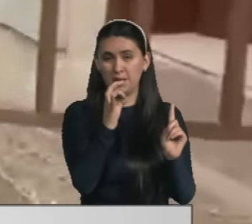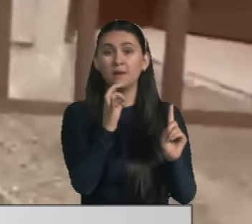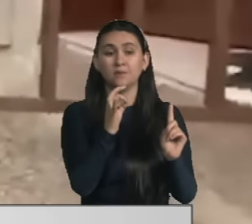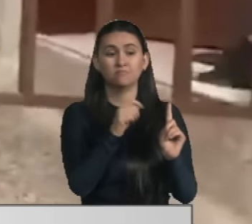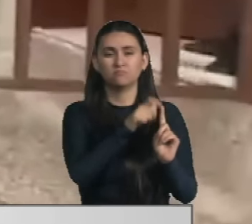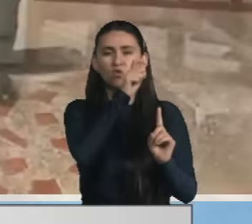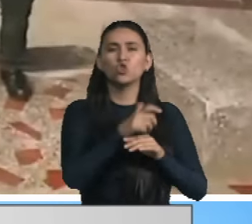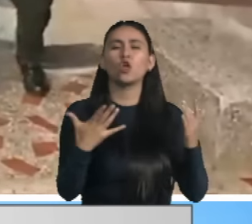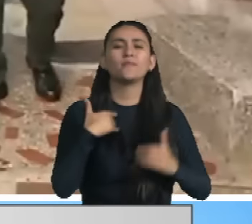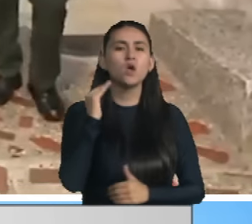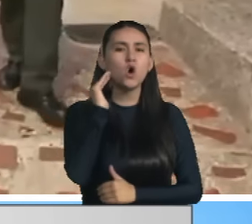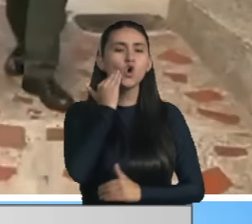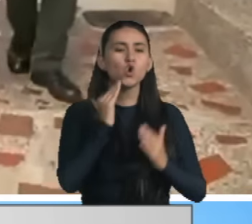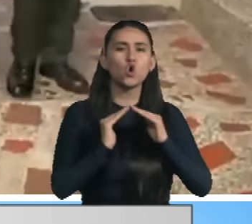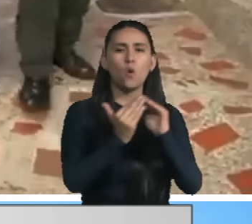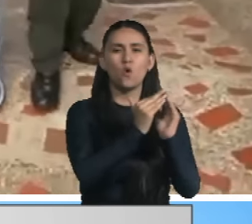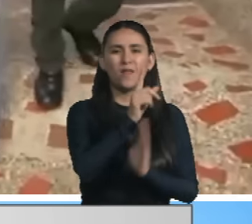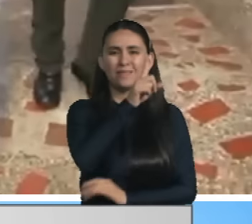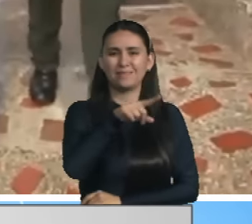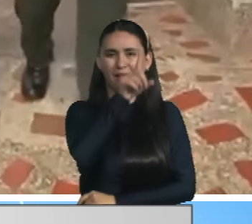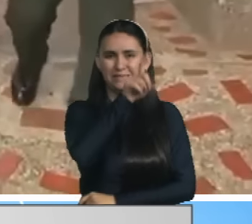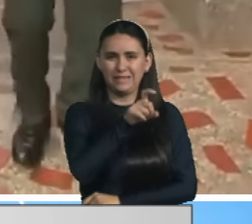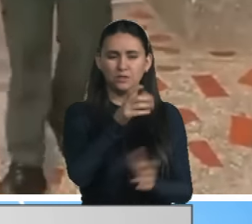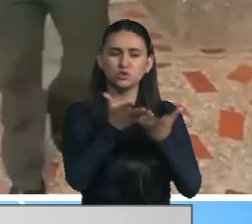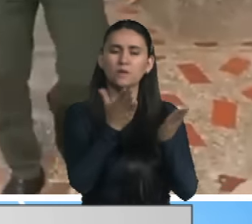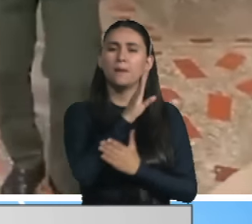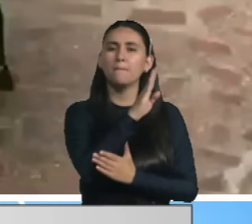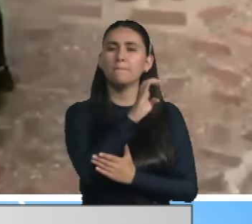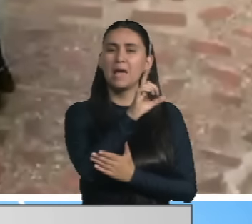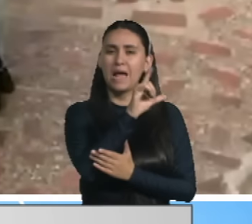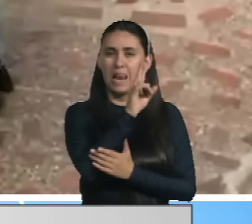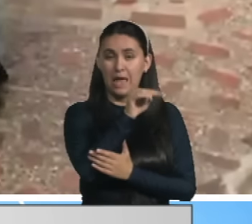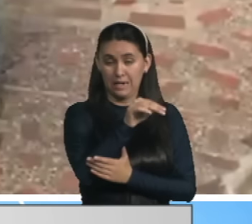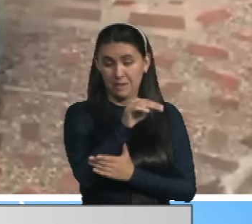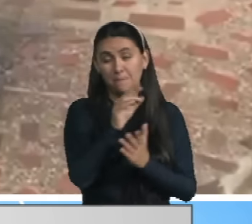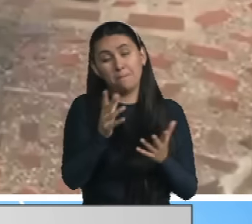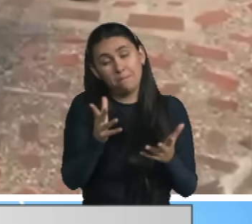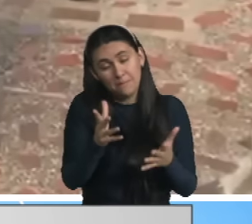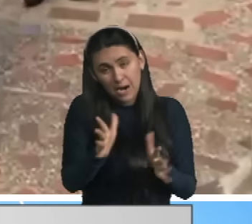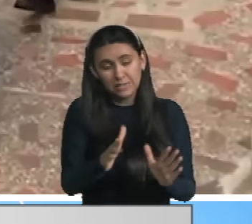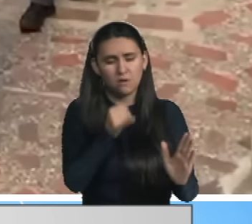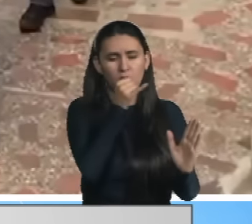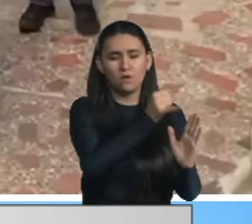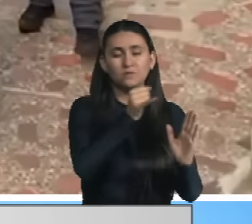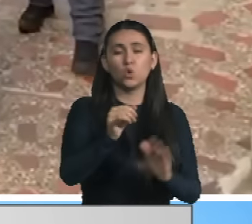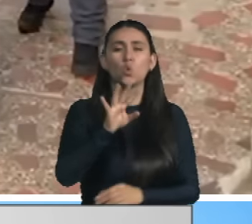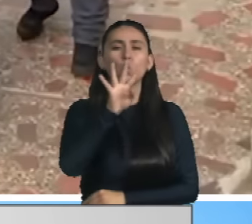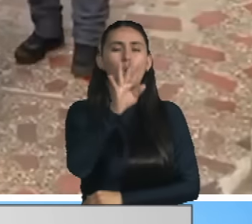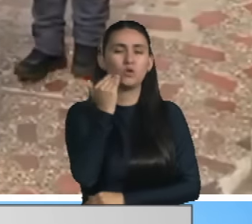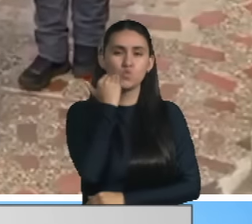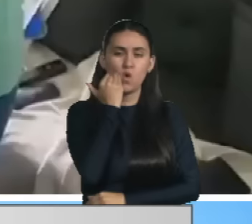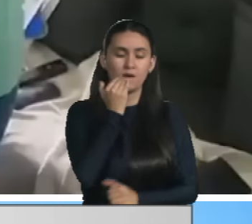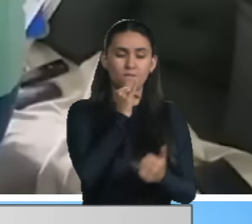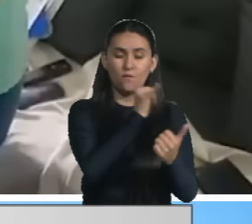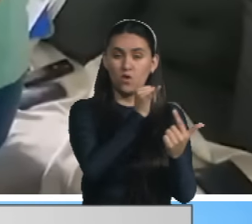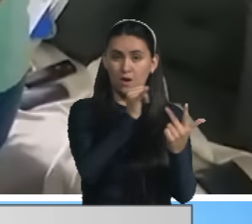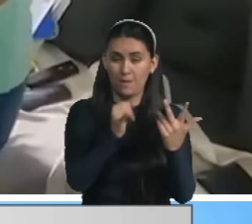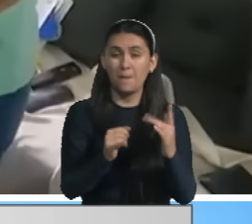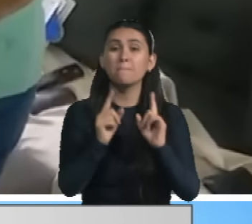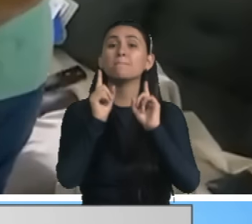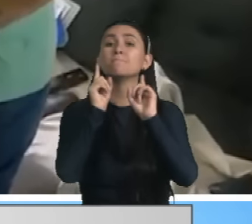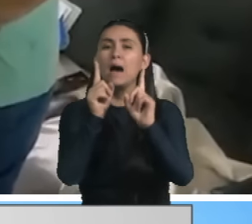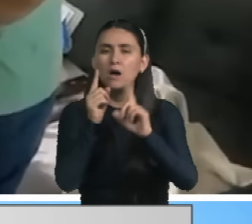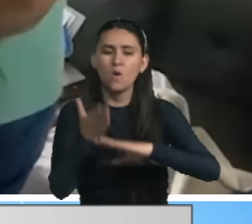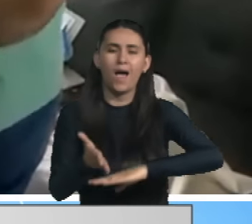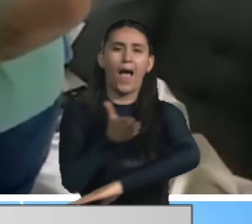en la comuna 16 Belén y señalado del presunto abuso de 4 mujeres, pero investigado también